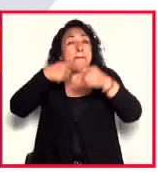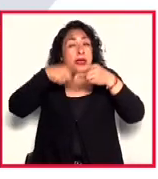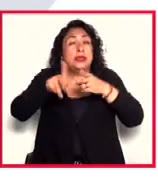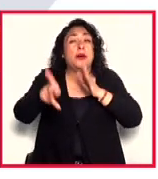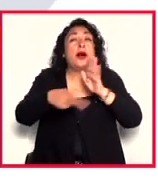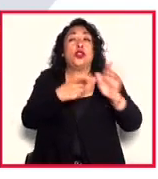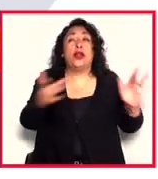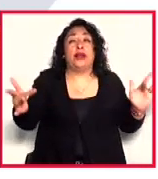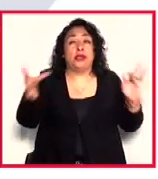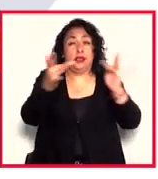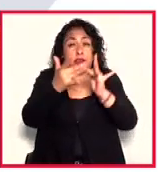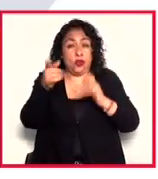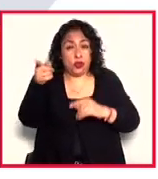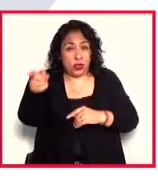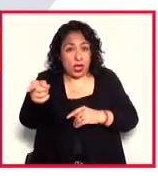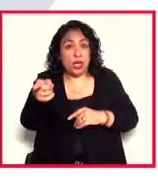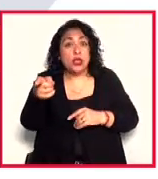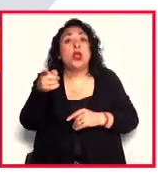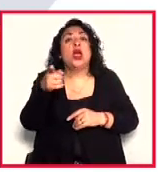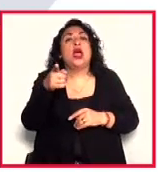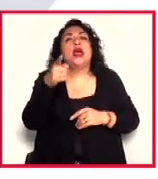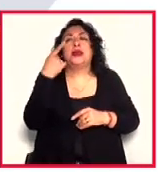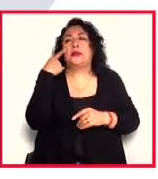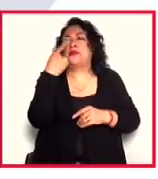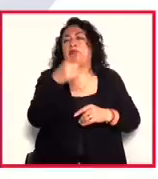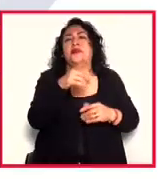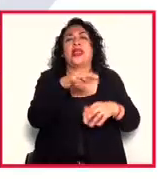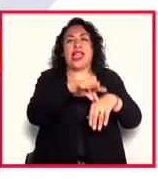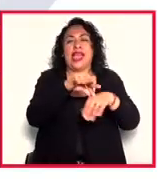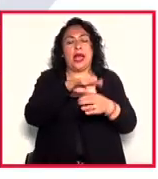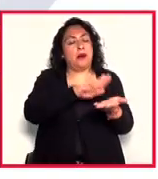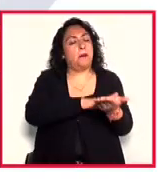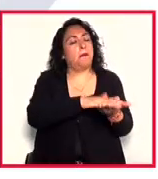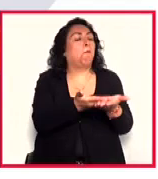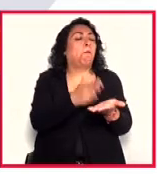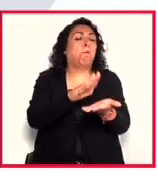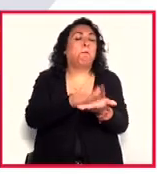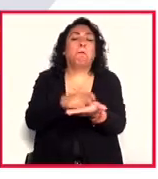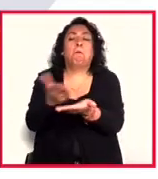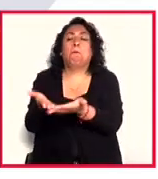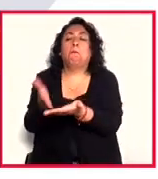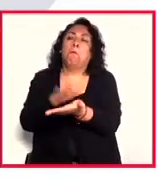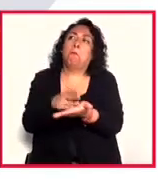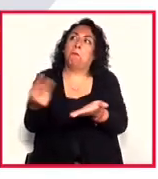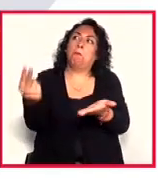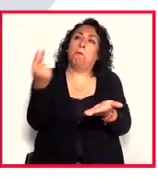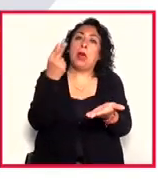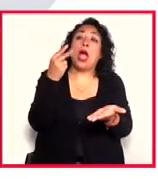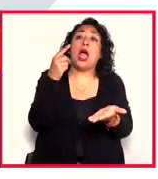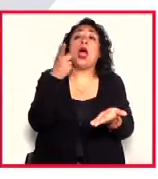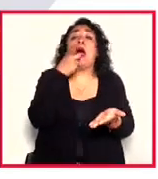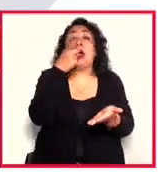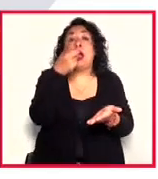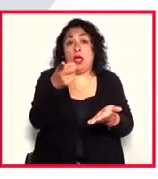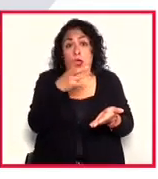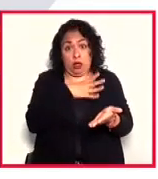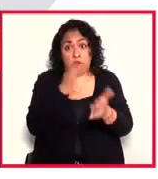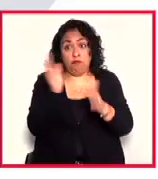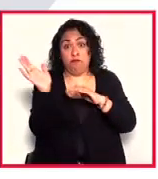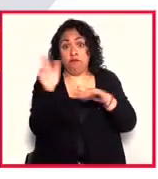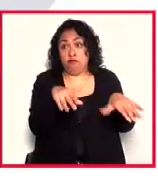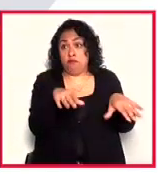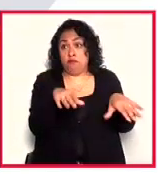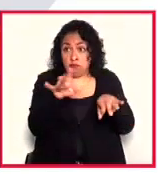y pone, sale haciendo carne asada y dice, hay empleo para alguien